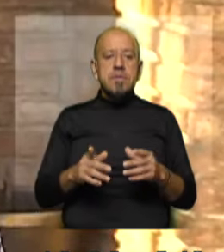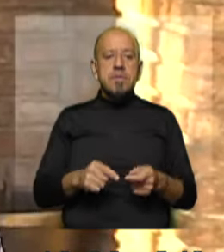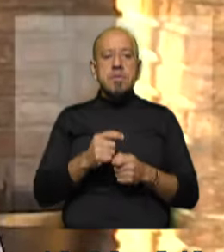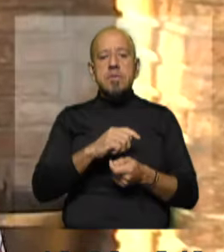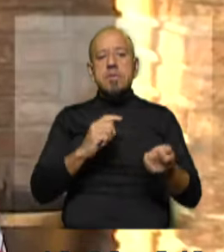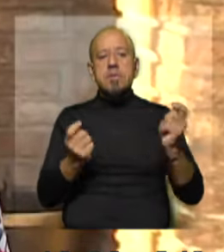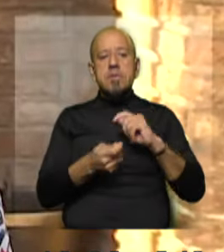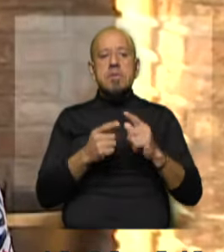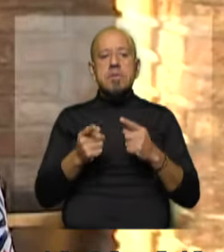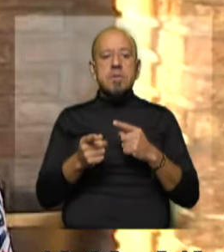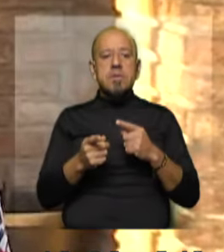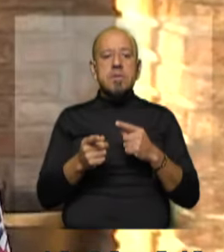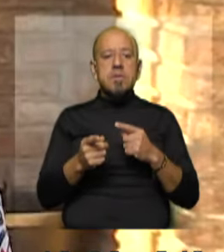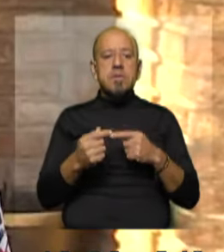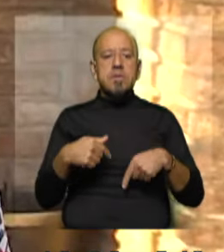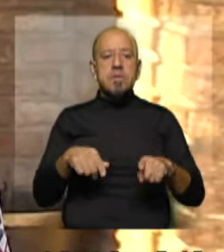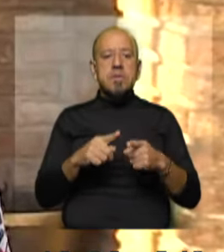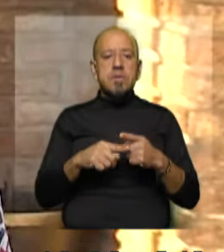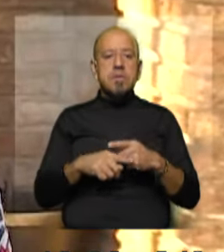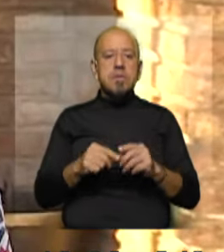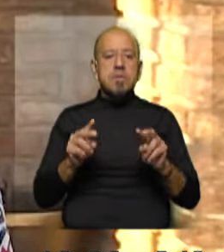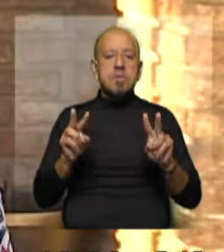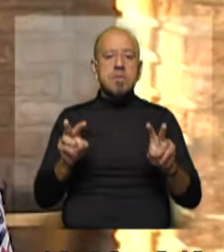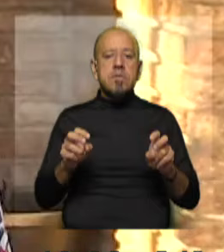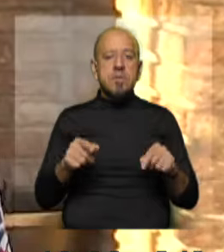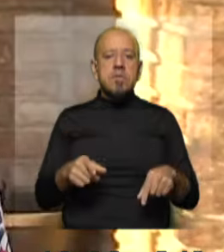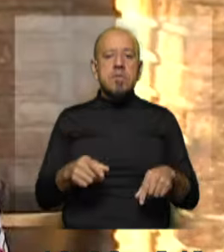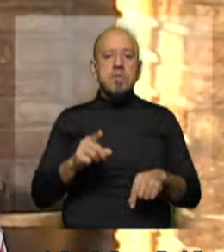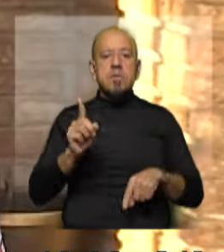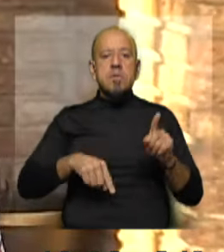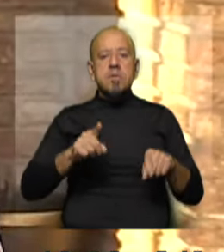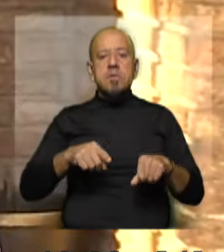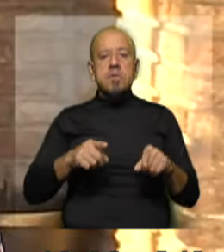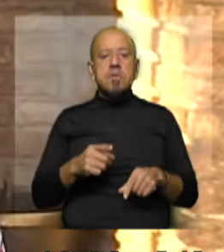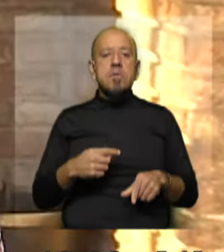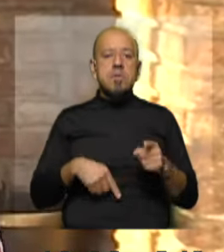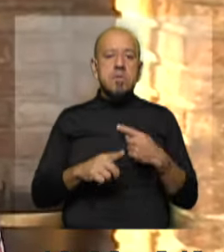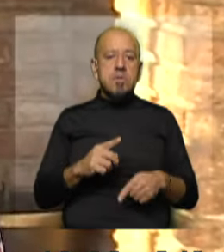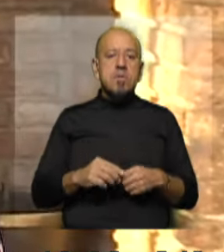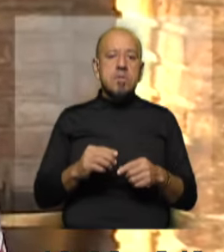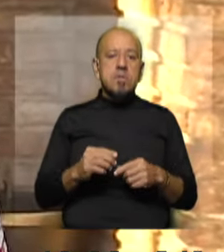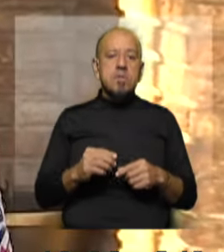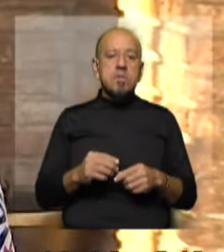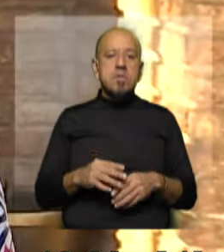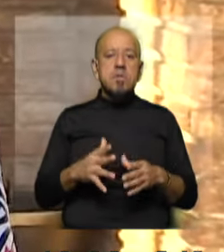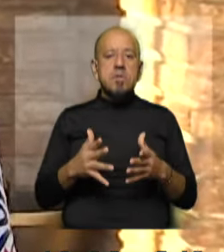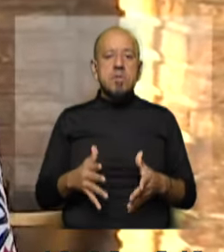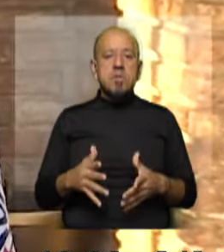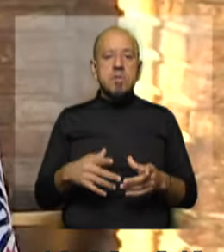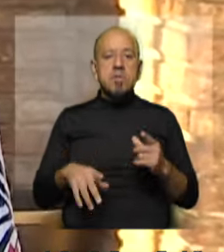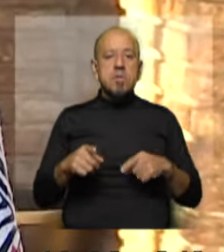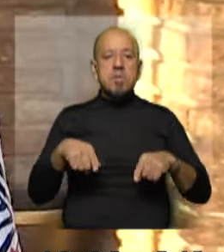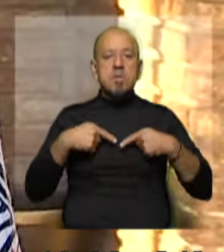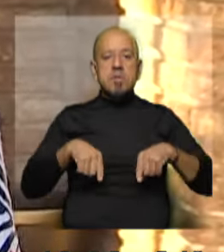que pedimos no alteraría lo que es un tema de trámites y demás, o sea que se podría hacer, incluso bueno, si la intendencia